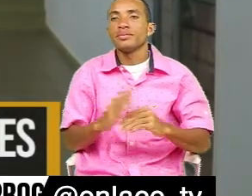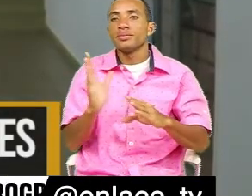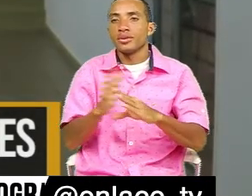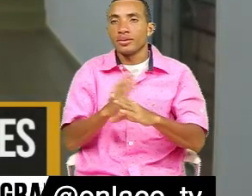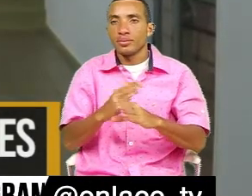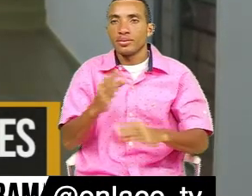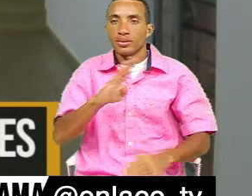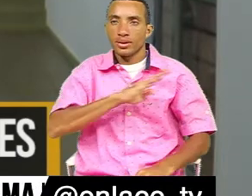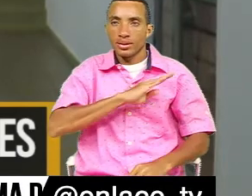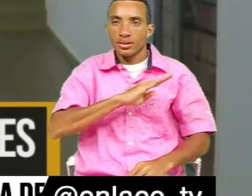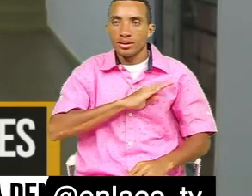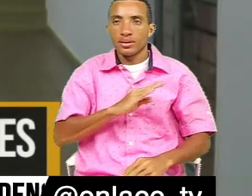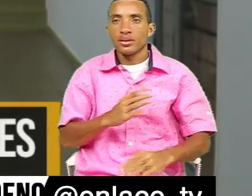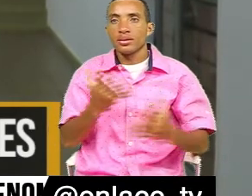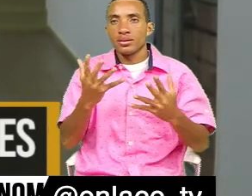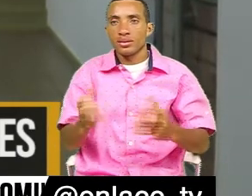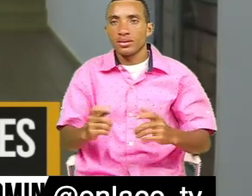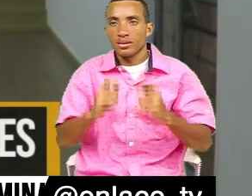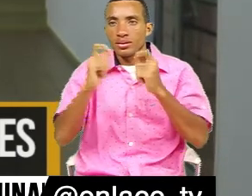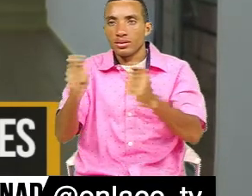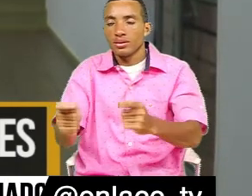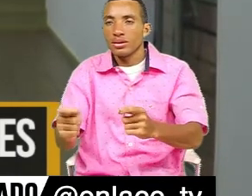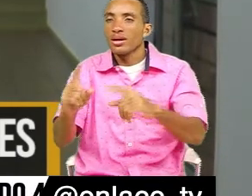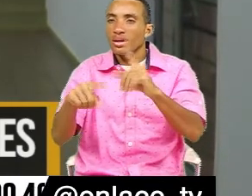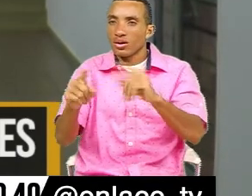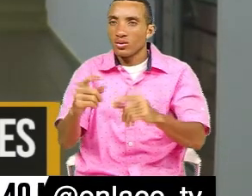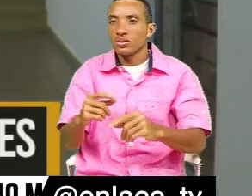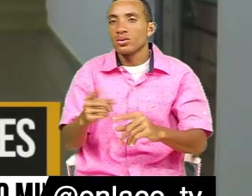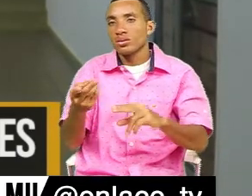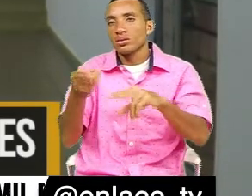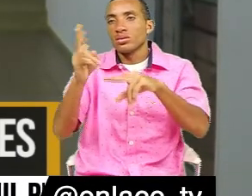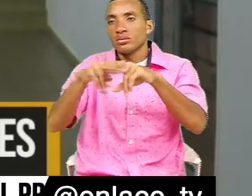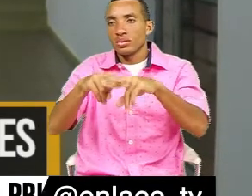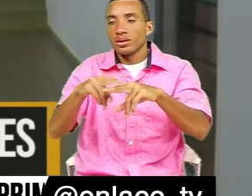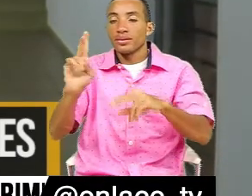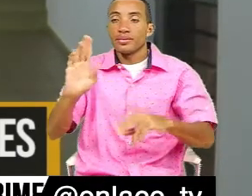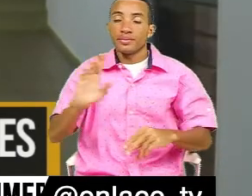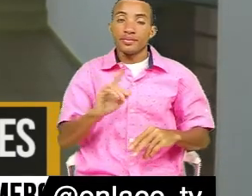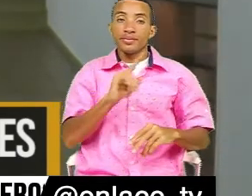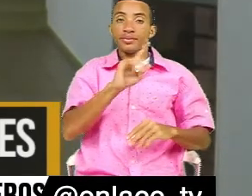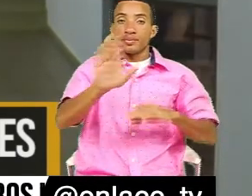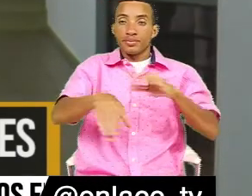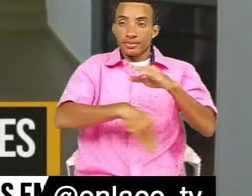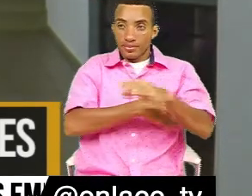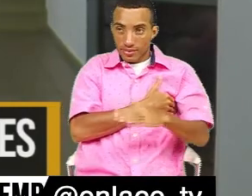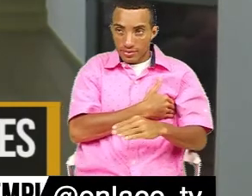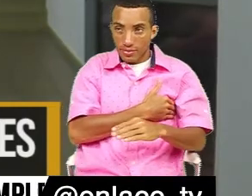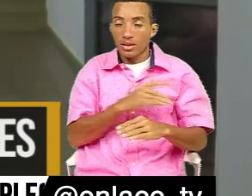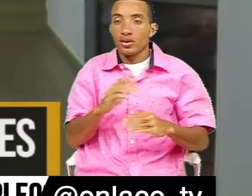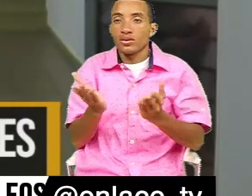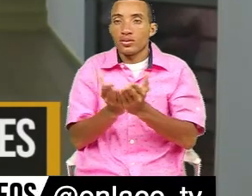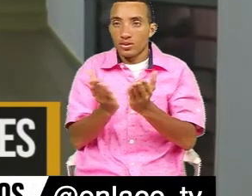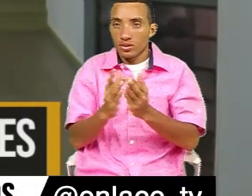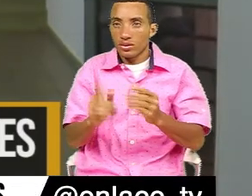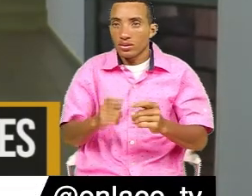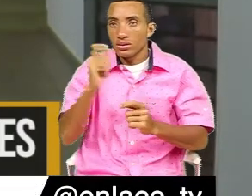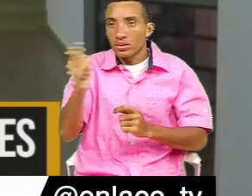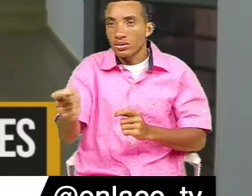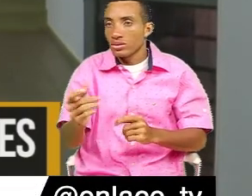alcaldía tampoco quiere darle una bonificación a los maestros, que viene ya directa del Ministerio de Educación. La plata ya está aprobada, es solamente